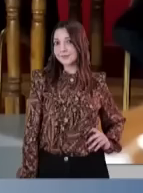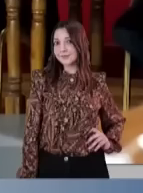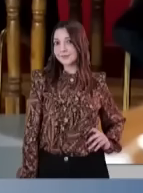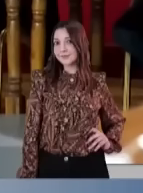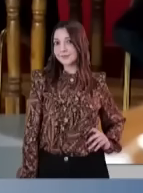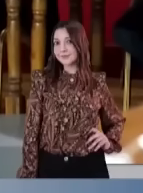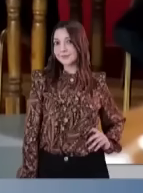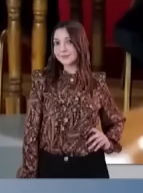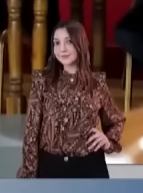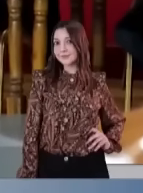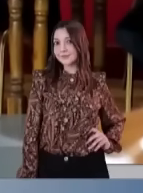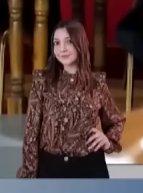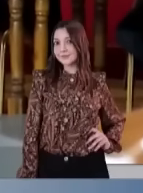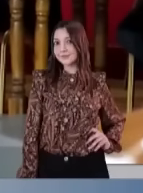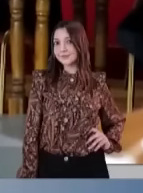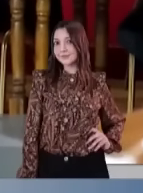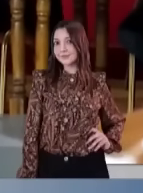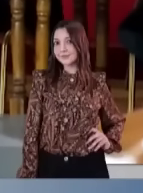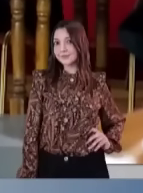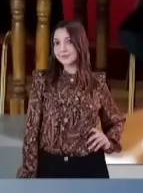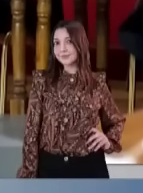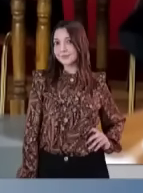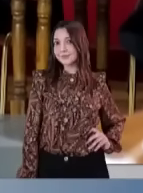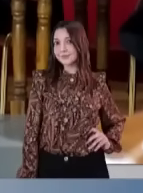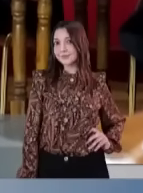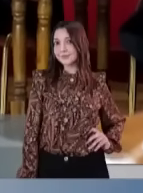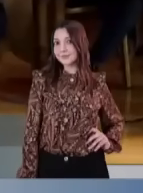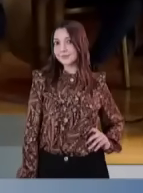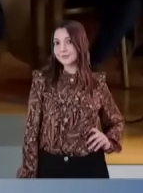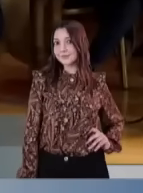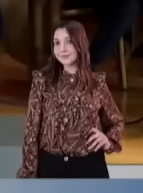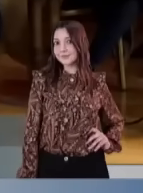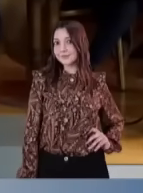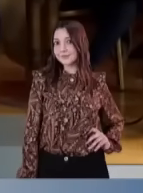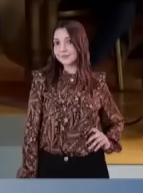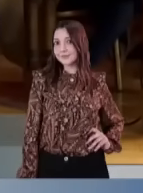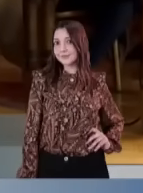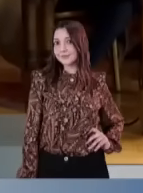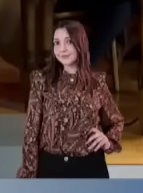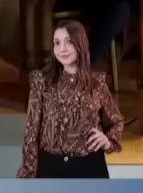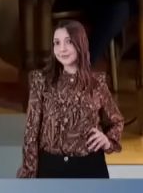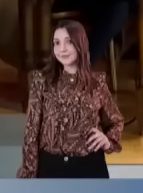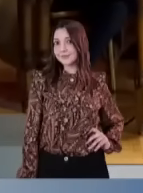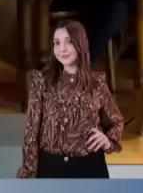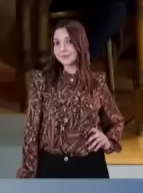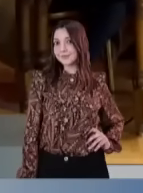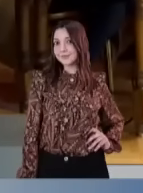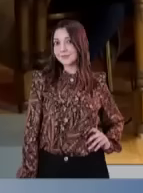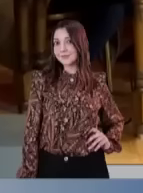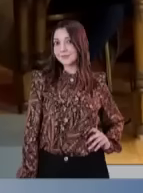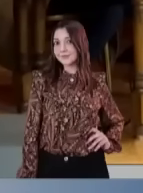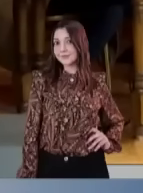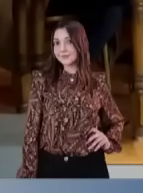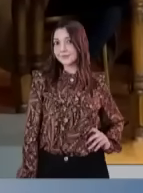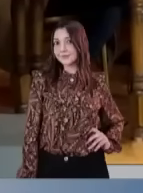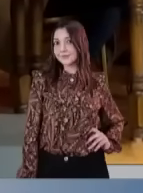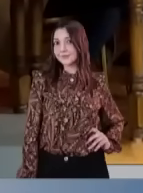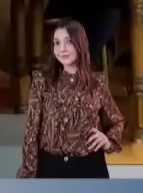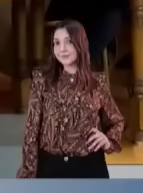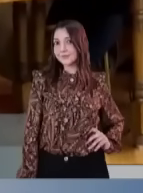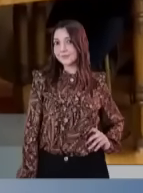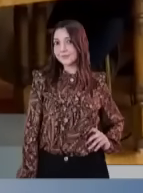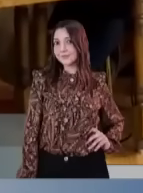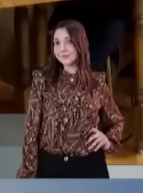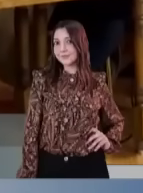socialismo democrático cada vez tiene más, más relevancia. Desde ese sector hablaban de cambio de gabinete, pero ¿cuál